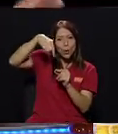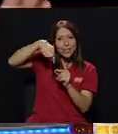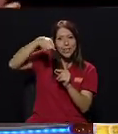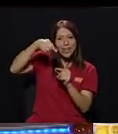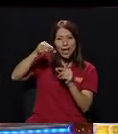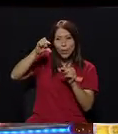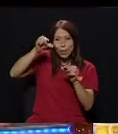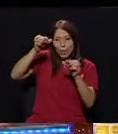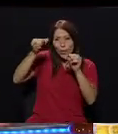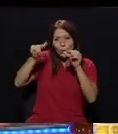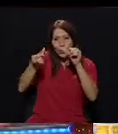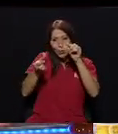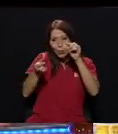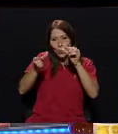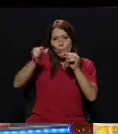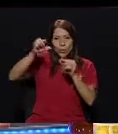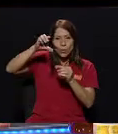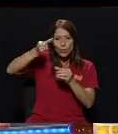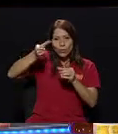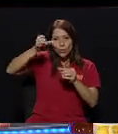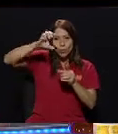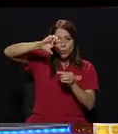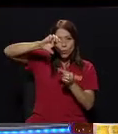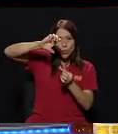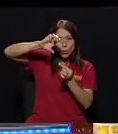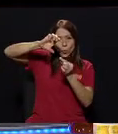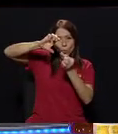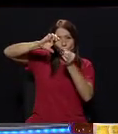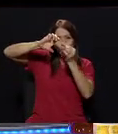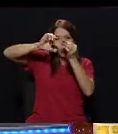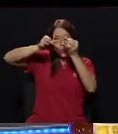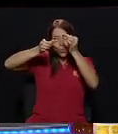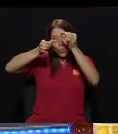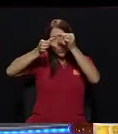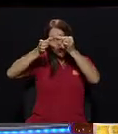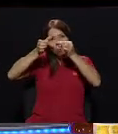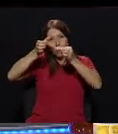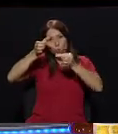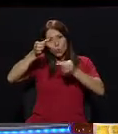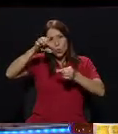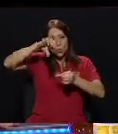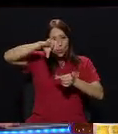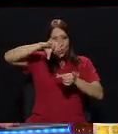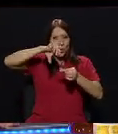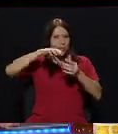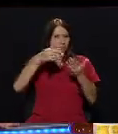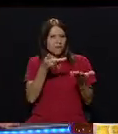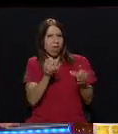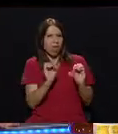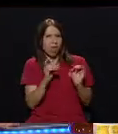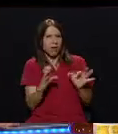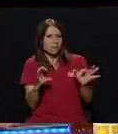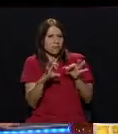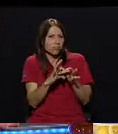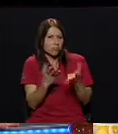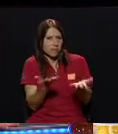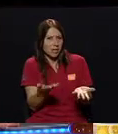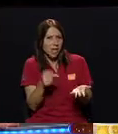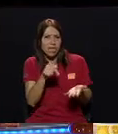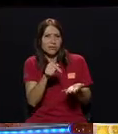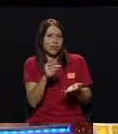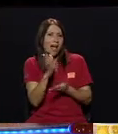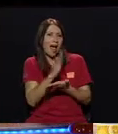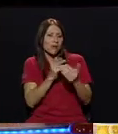Esto es básicamente sobre la densidad de la miel, digamos, y es un rango muy estrecho de contenido de humedad que no va a generar, digamos, ningún